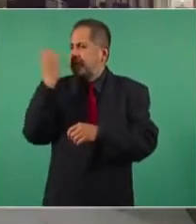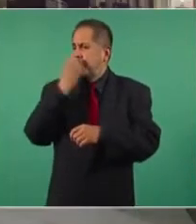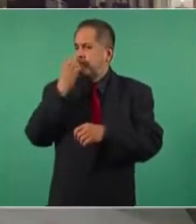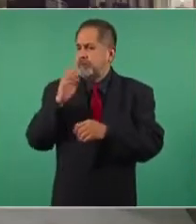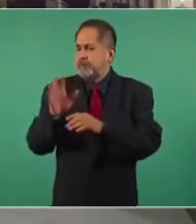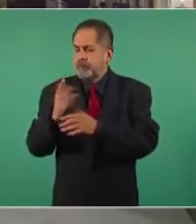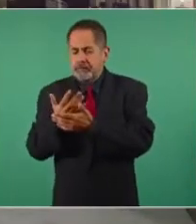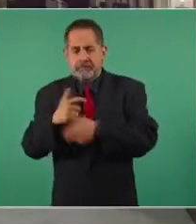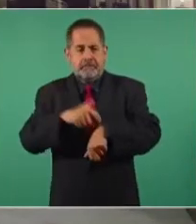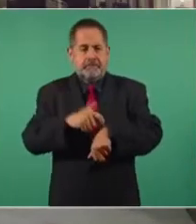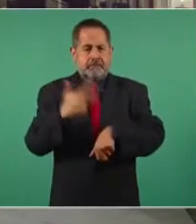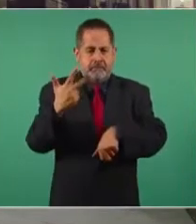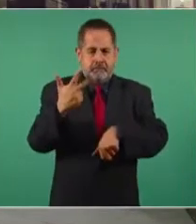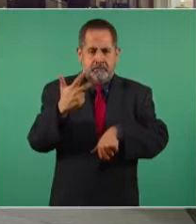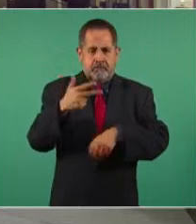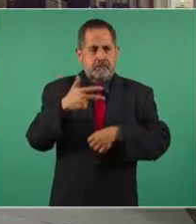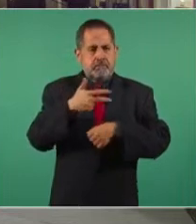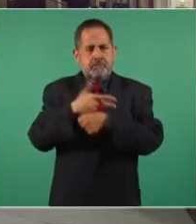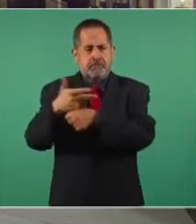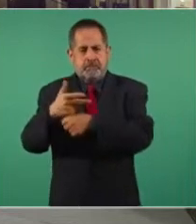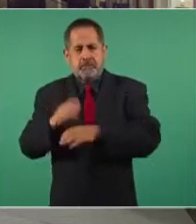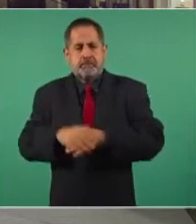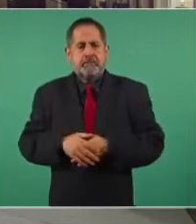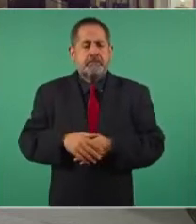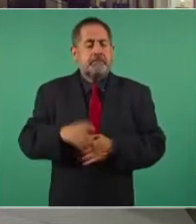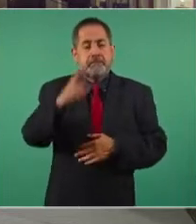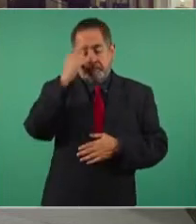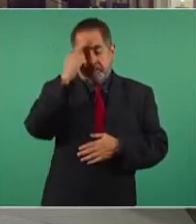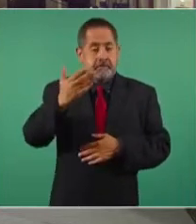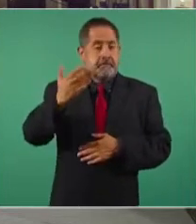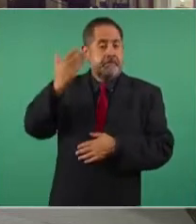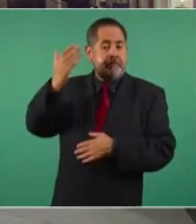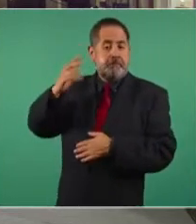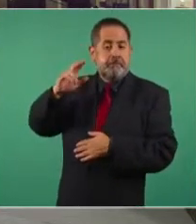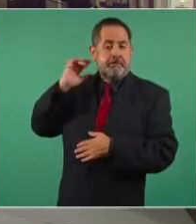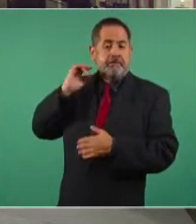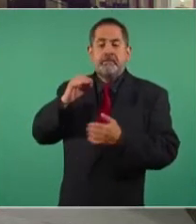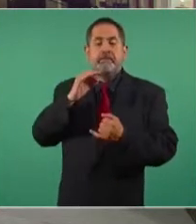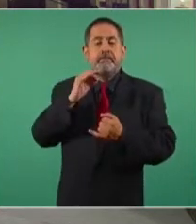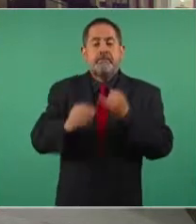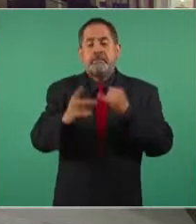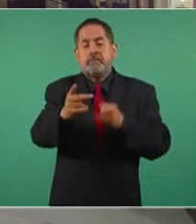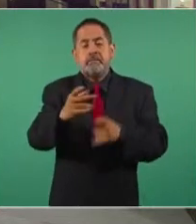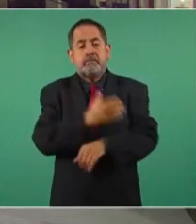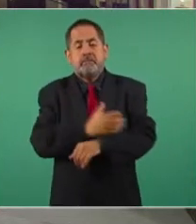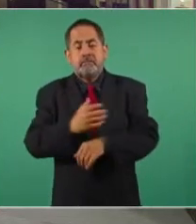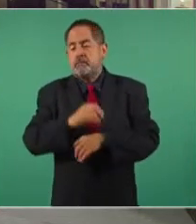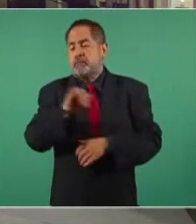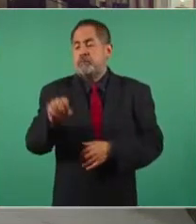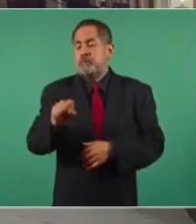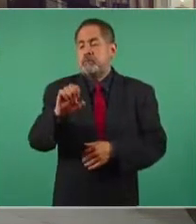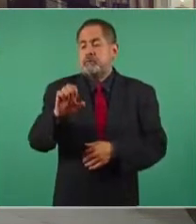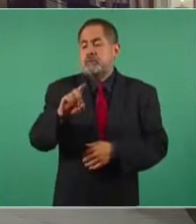bueno vamos quedó pendiente un compañero jose de jesus ramirez